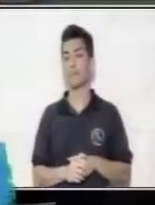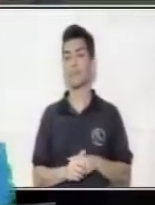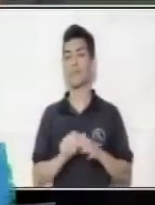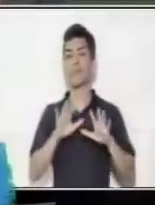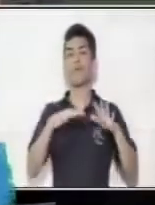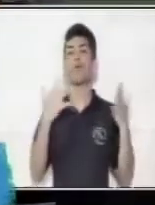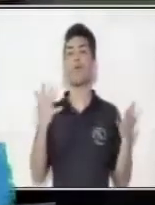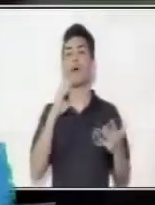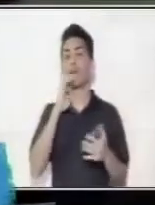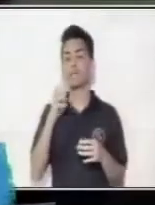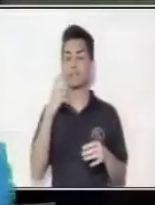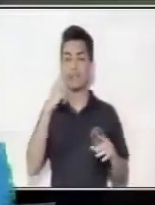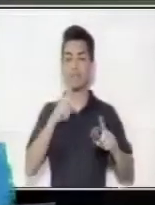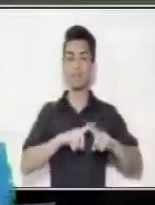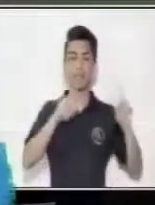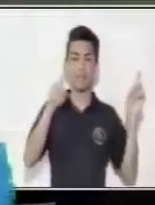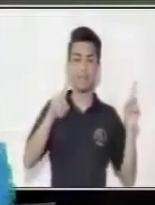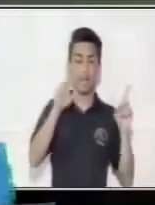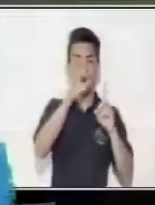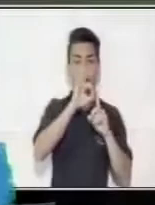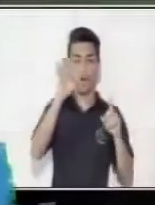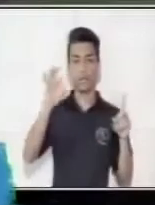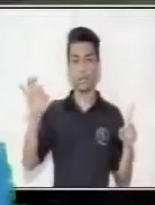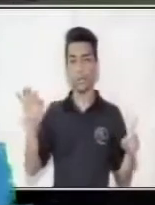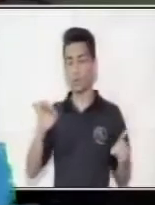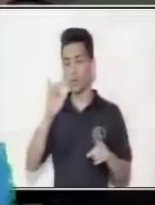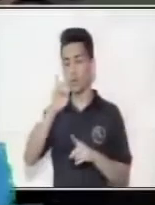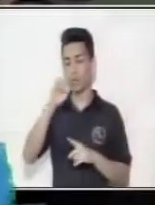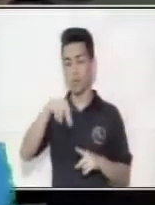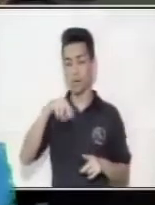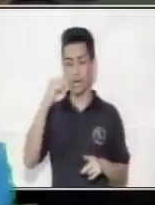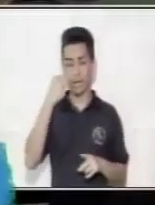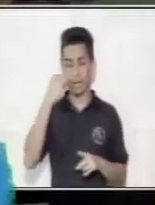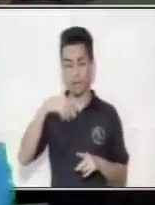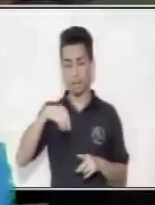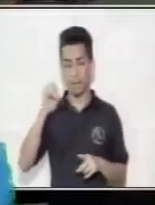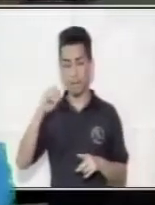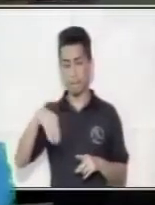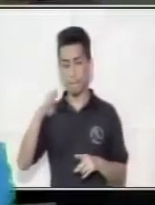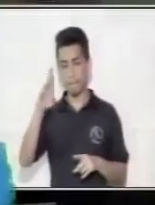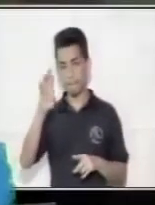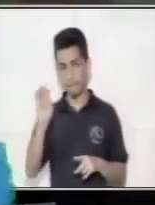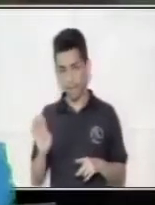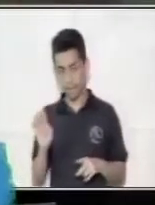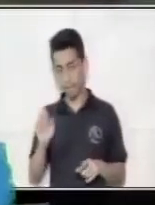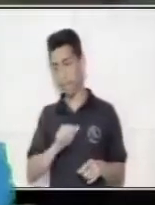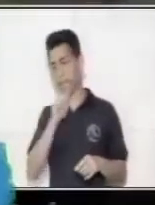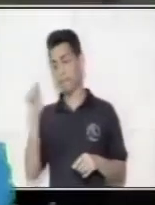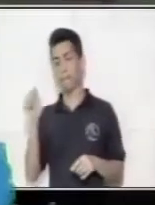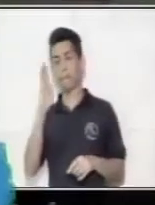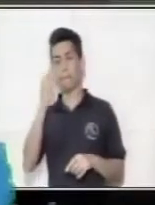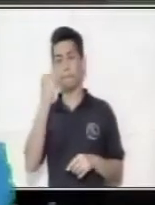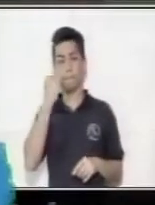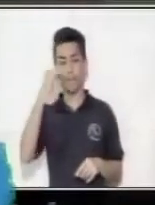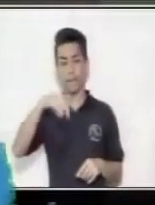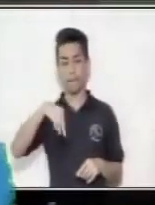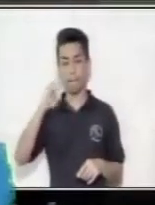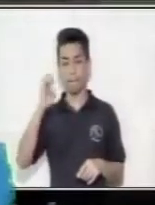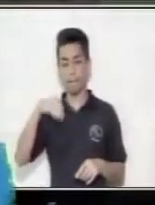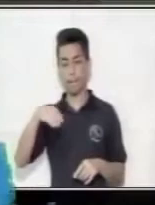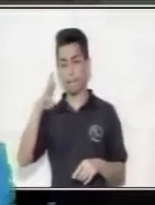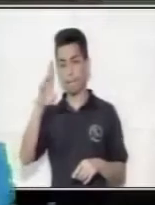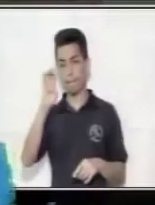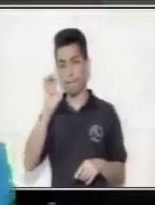diferencia entonces de las oraciones unimembres y las oraciones bimembres? Pues sabemos que entonces si las unimembres